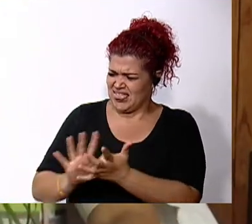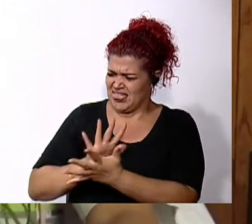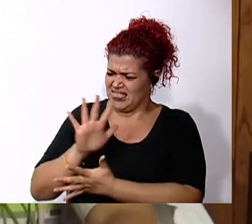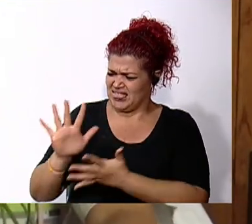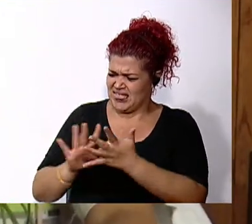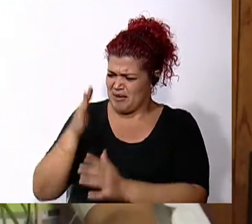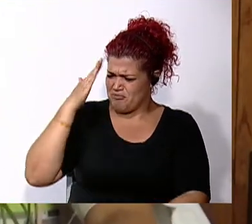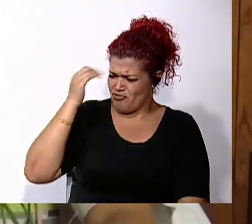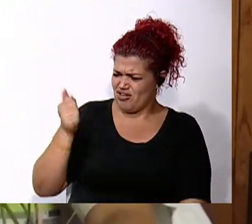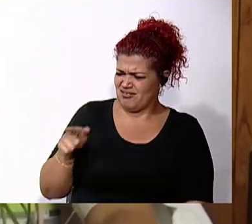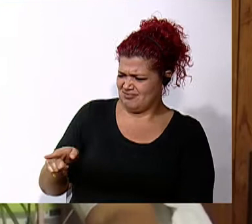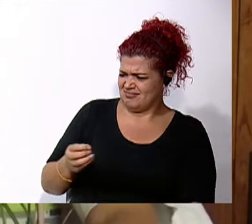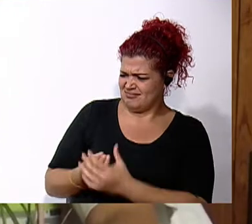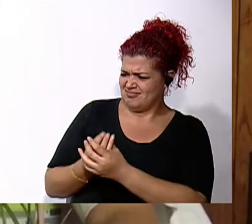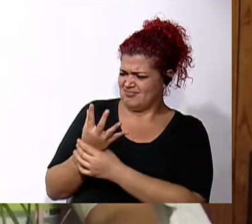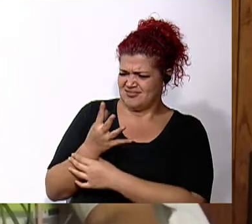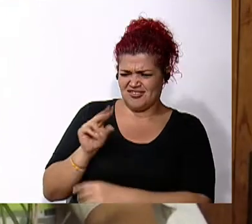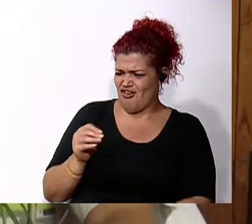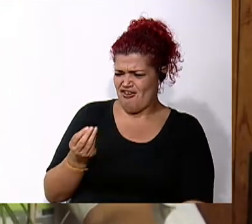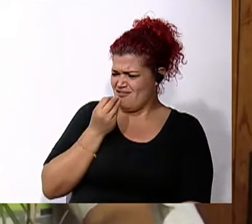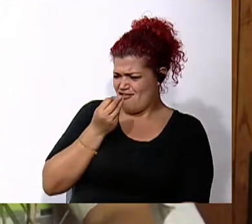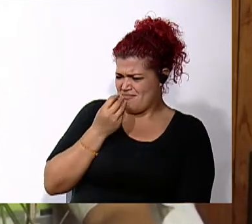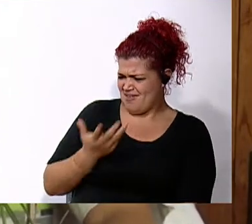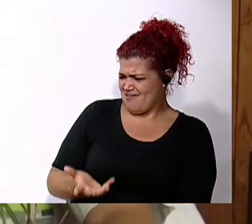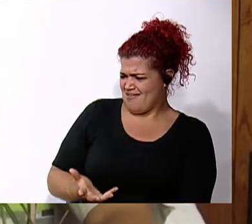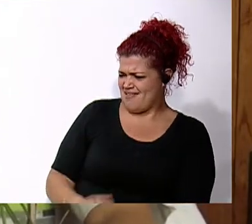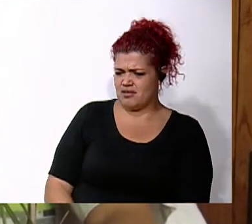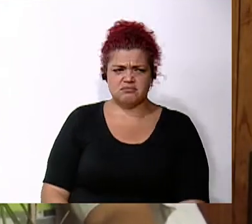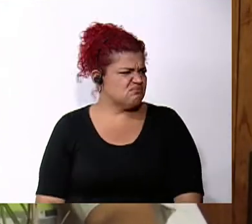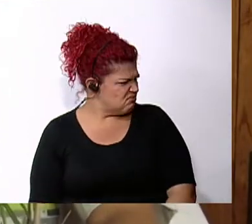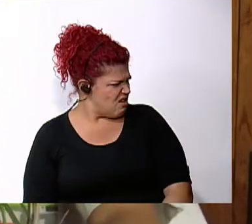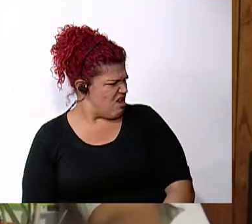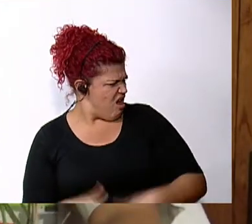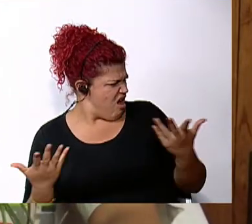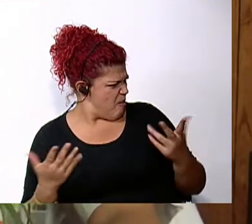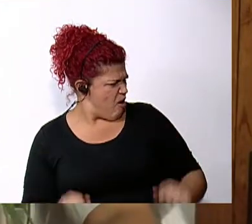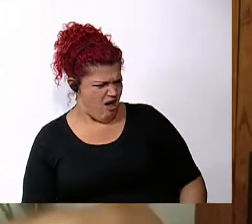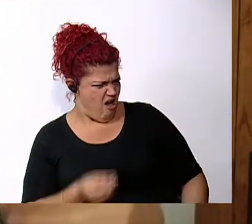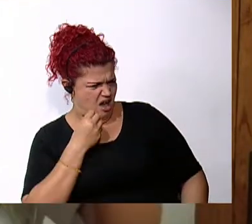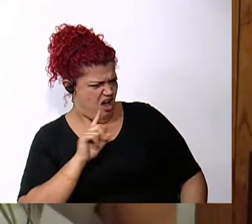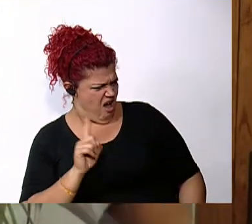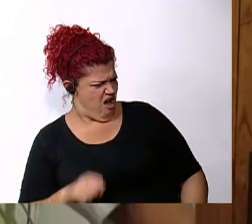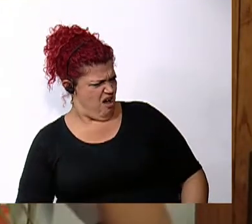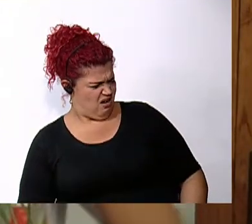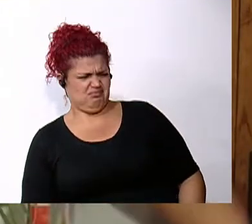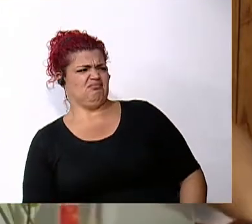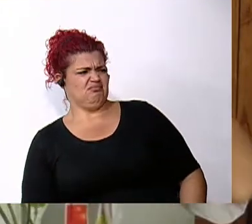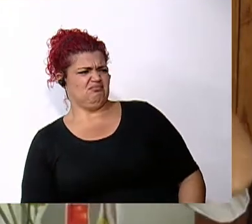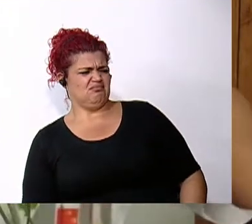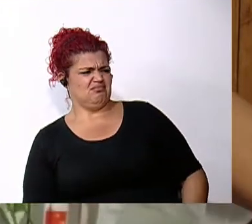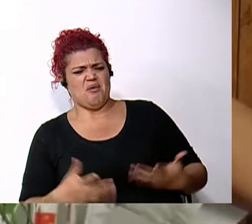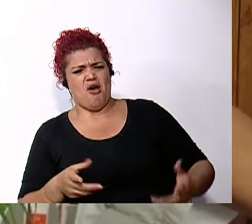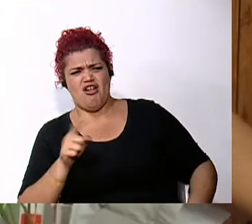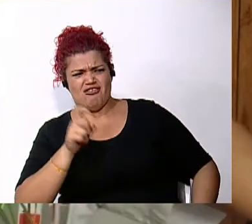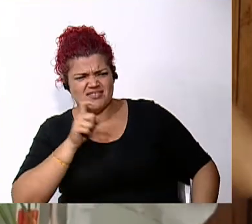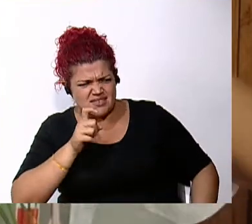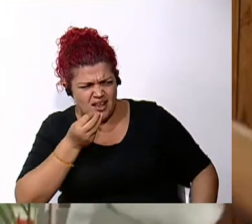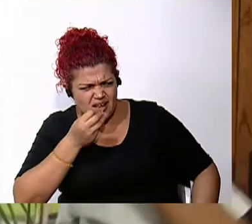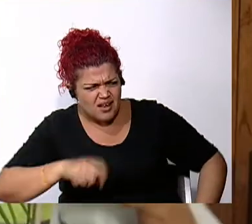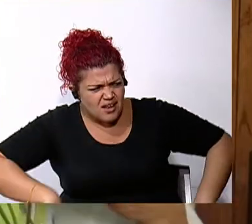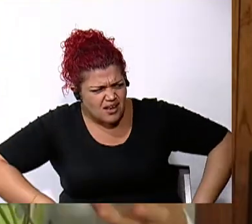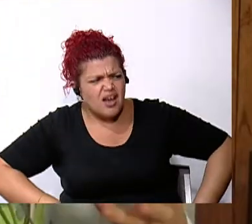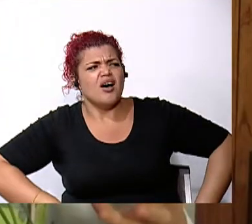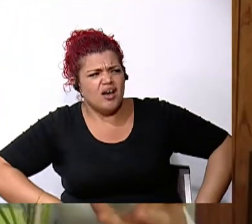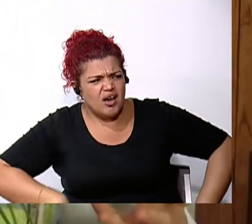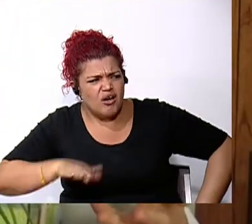plantas no se alimentan así. ¿Cómo que no se alimentan? Las plantas no necesitan todos